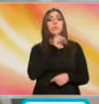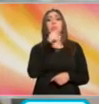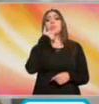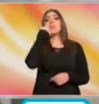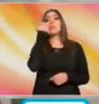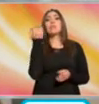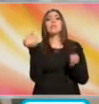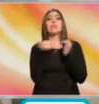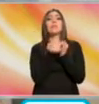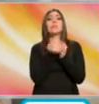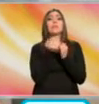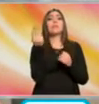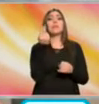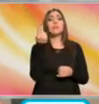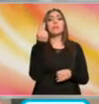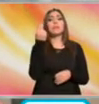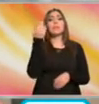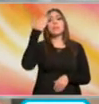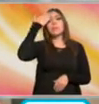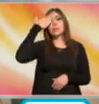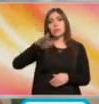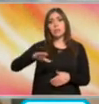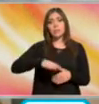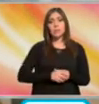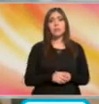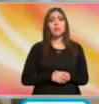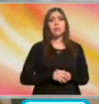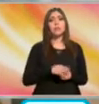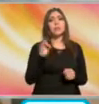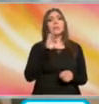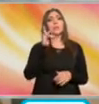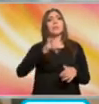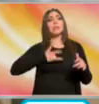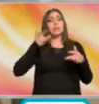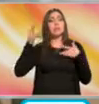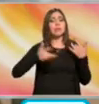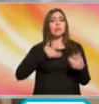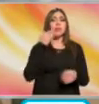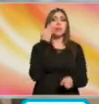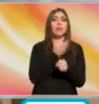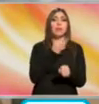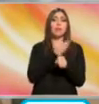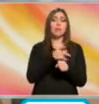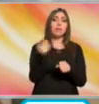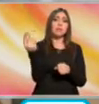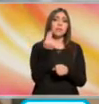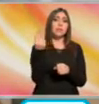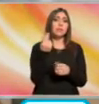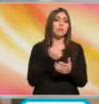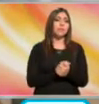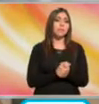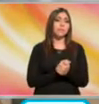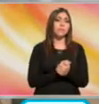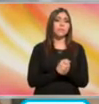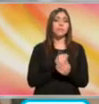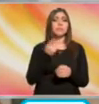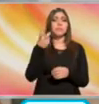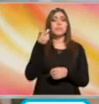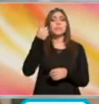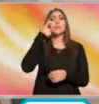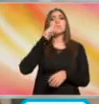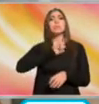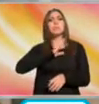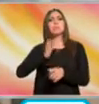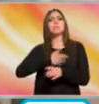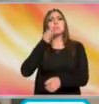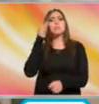que saber, porque uno puede irse por sus sentimientos, pero estos son necesarios, pero no son suficientes para poder